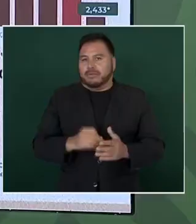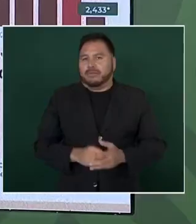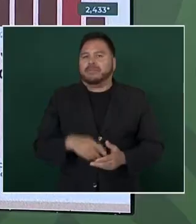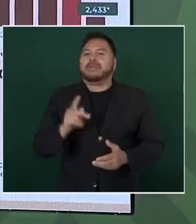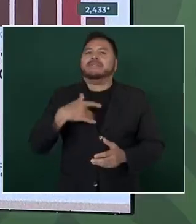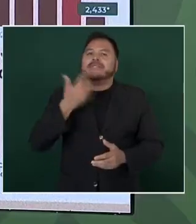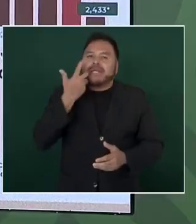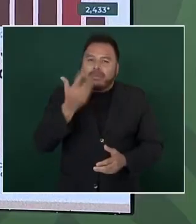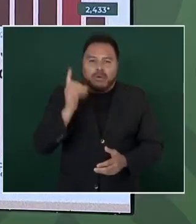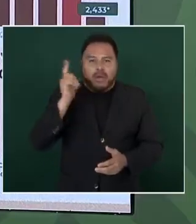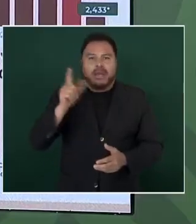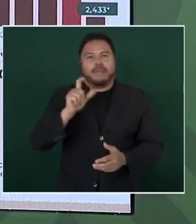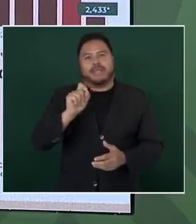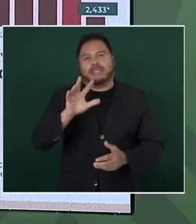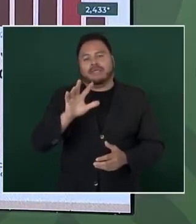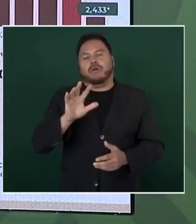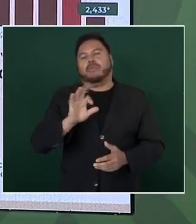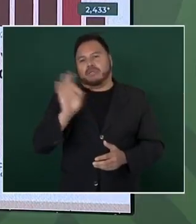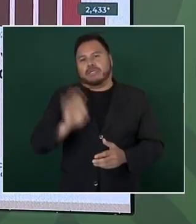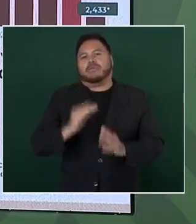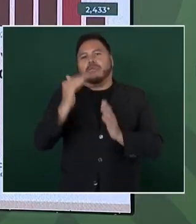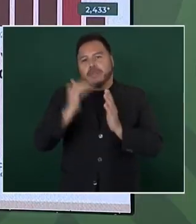sea 25%.